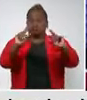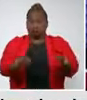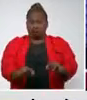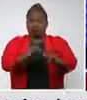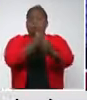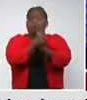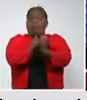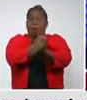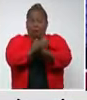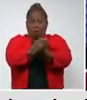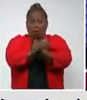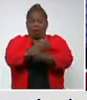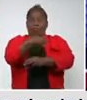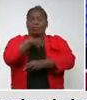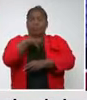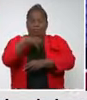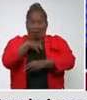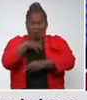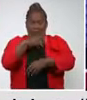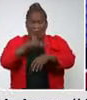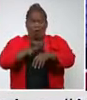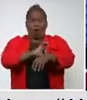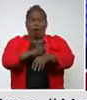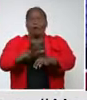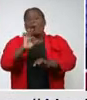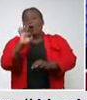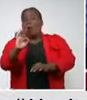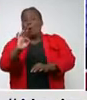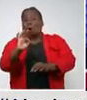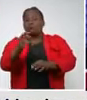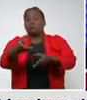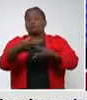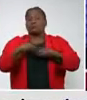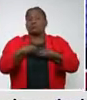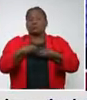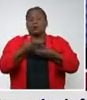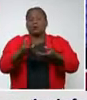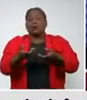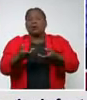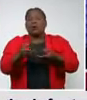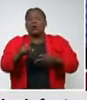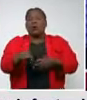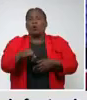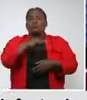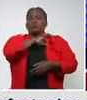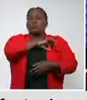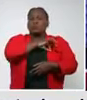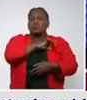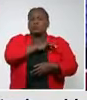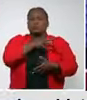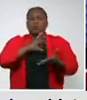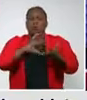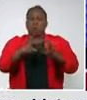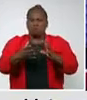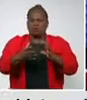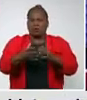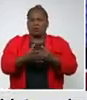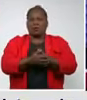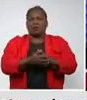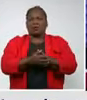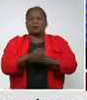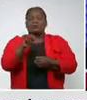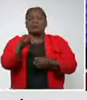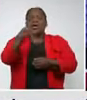la enfermedad o de desarrollarla con sintomatología compleja de complicación. Se